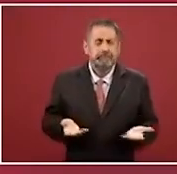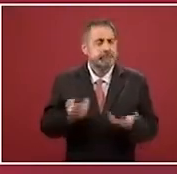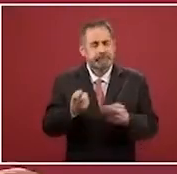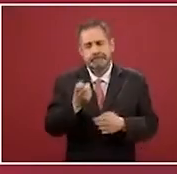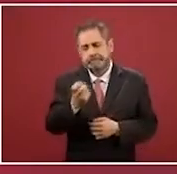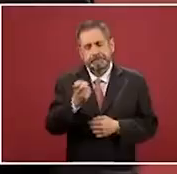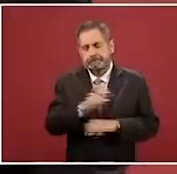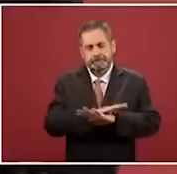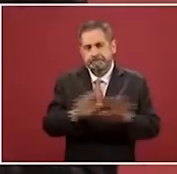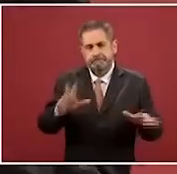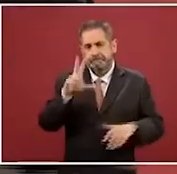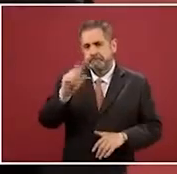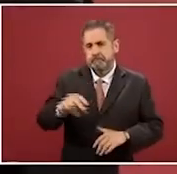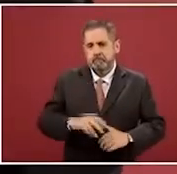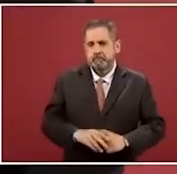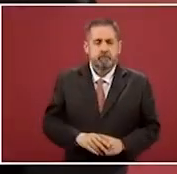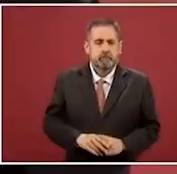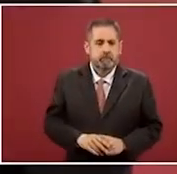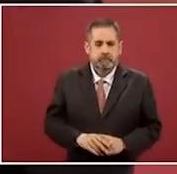ya no